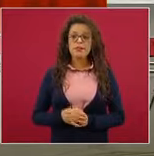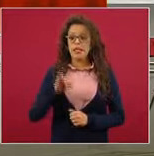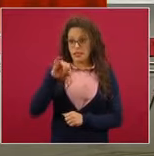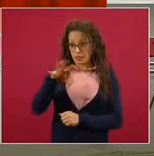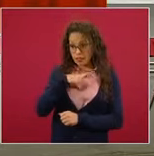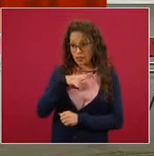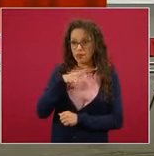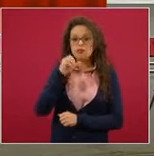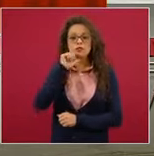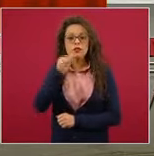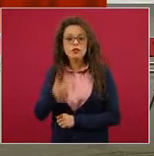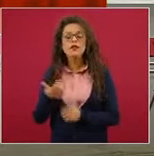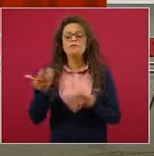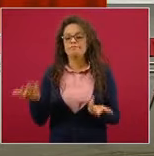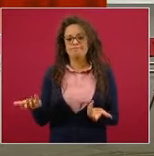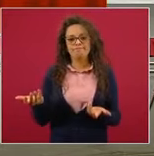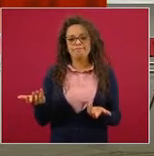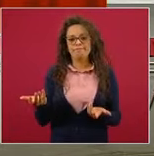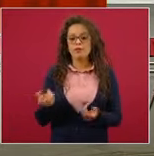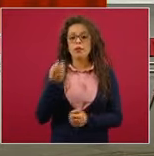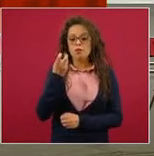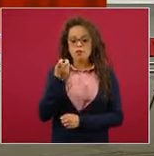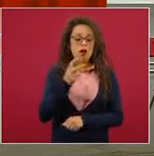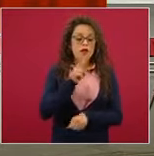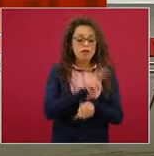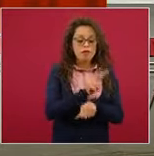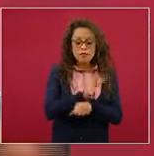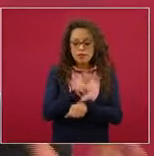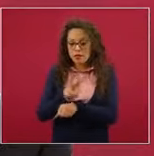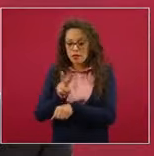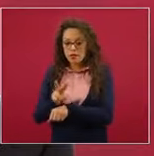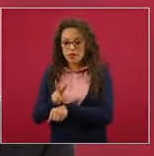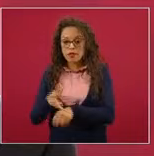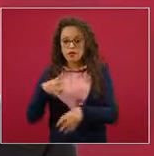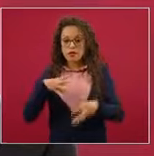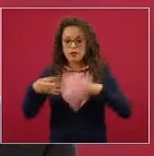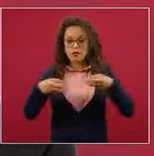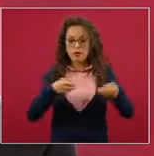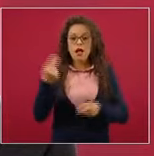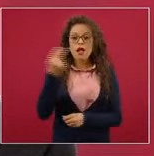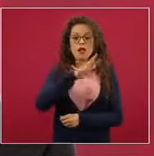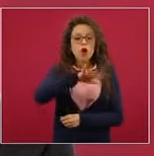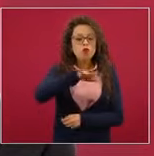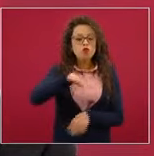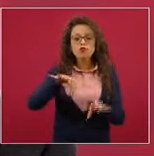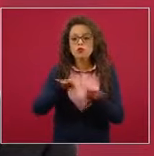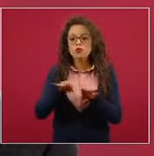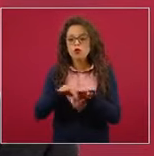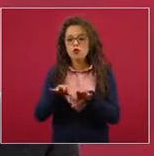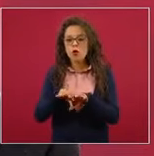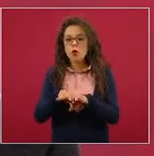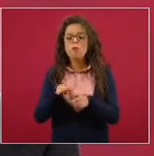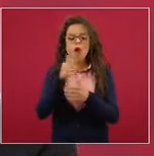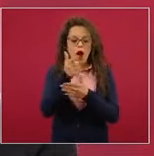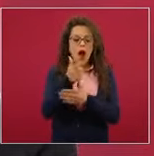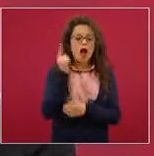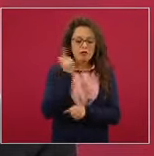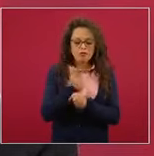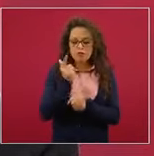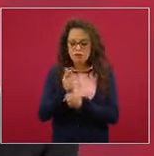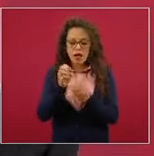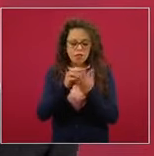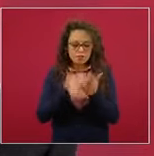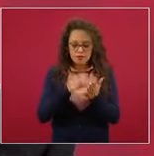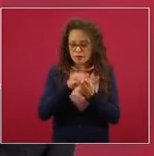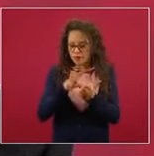La vigilancia epidemiológica generalmente busca ampliar el panorama de diagnóstico y en muchas circunstancias no se puede